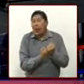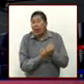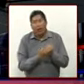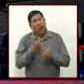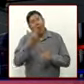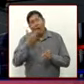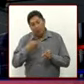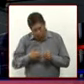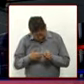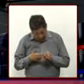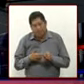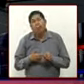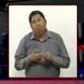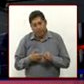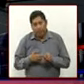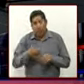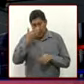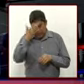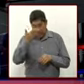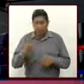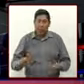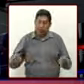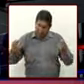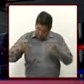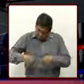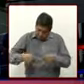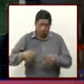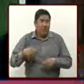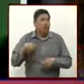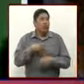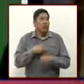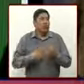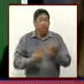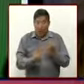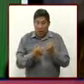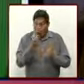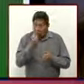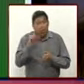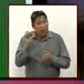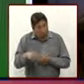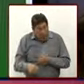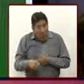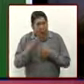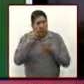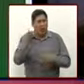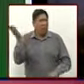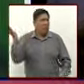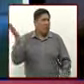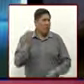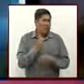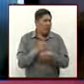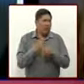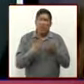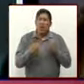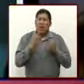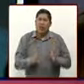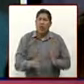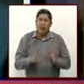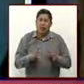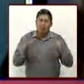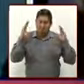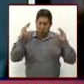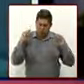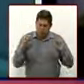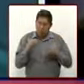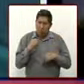los carburantes sí, para mantener los costos. Subvención a los alimentos también. Por eso yo veía una nota de un productor lechero que decía, estamos produciendo